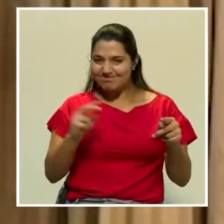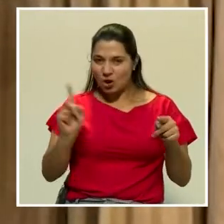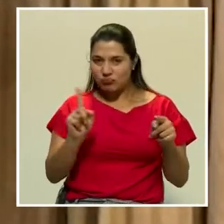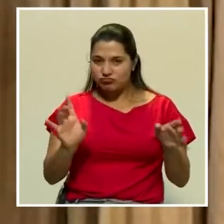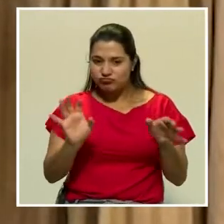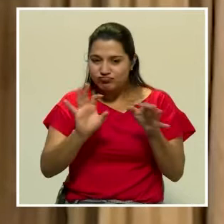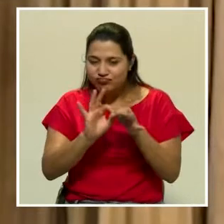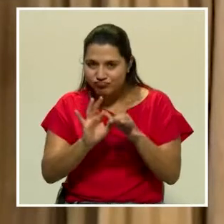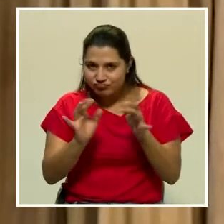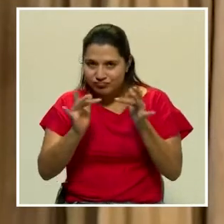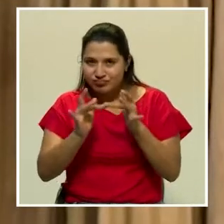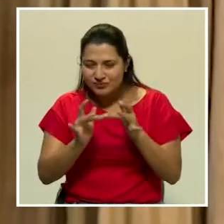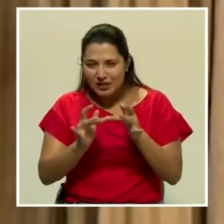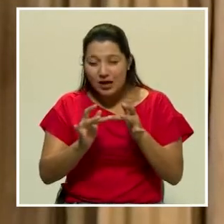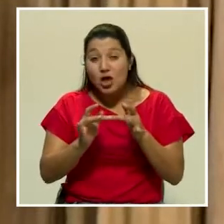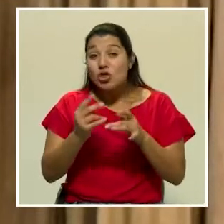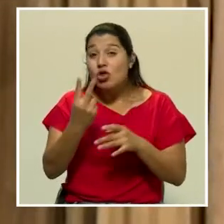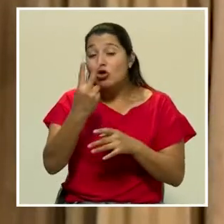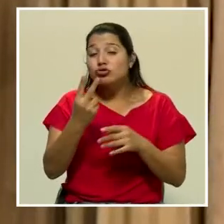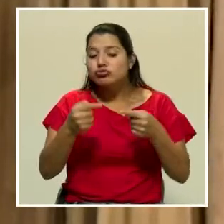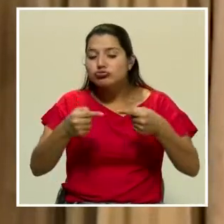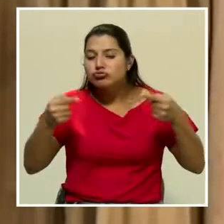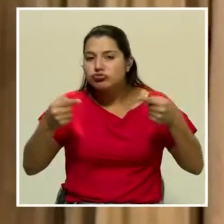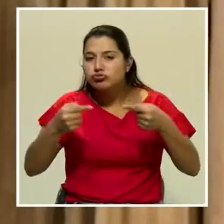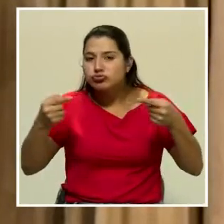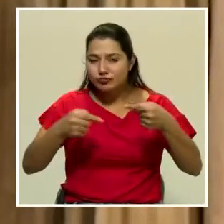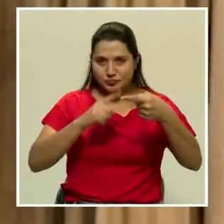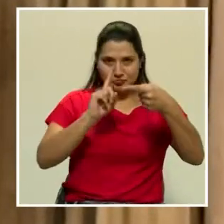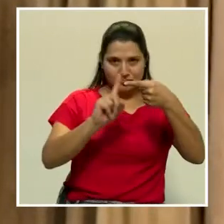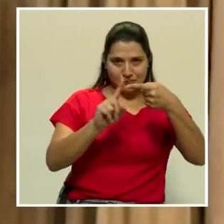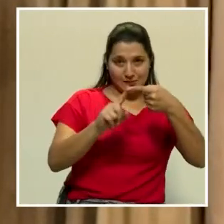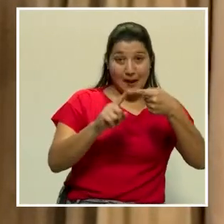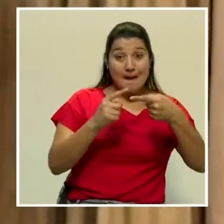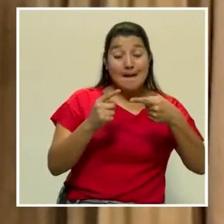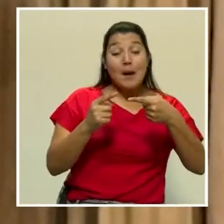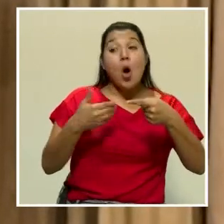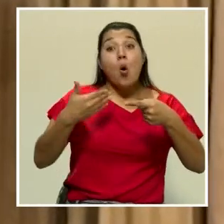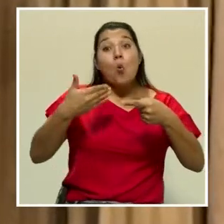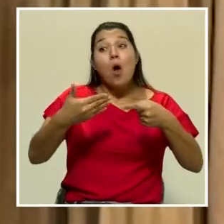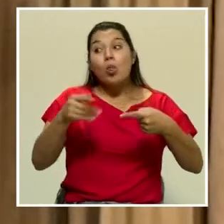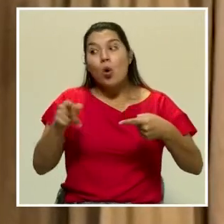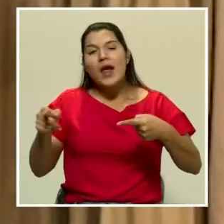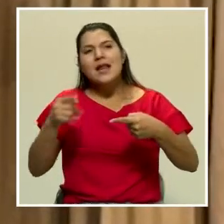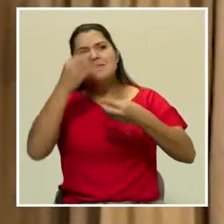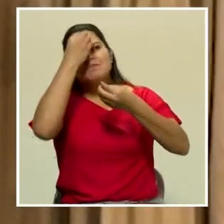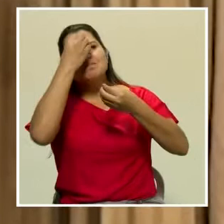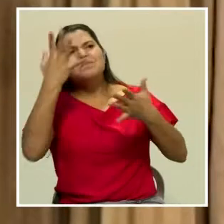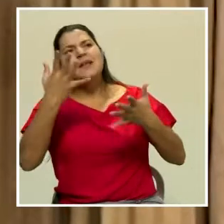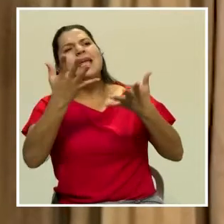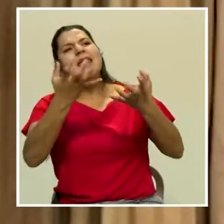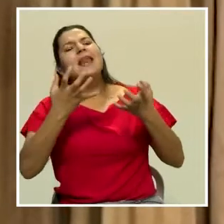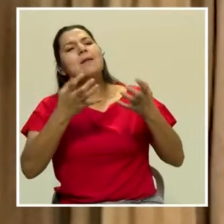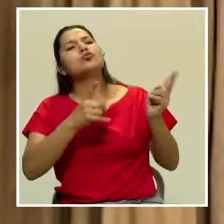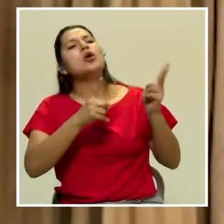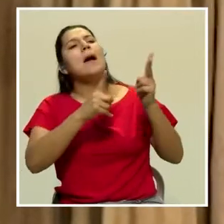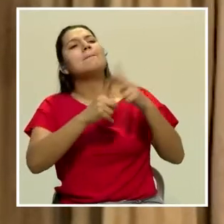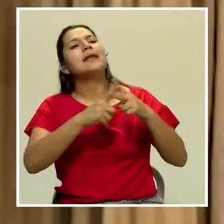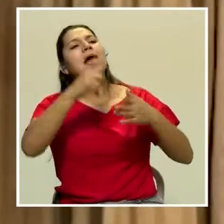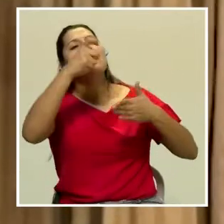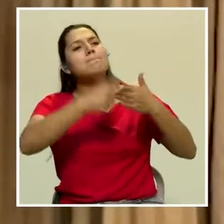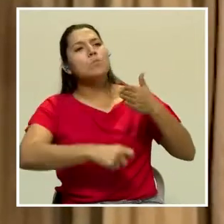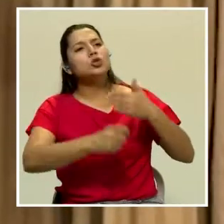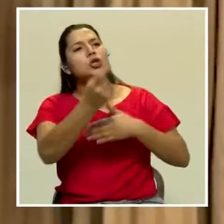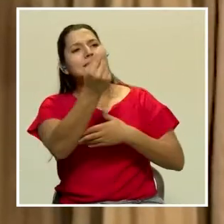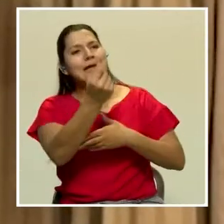primera, cuando él anunció un impuesto al salario y que fue desmentido por